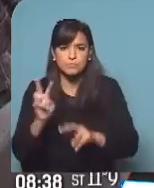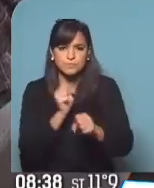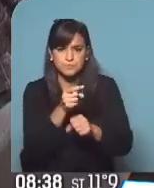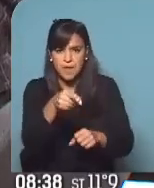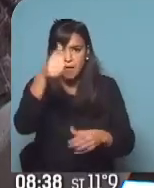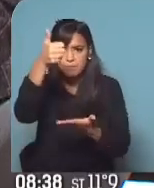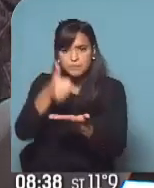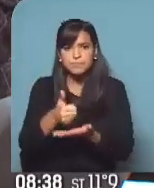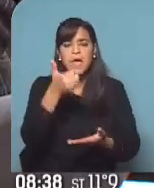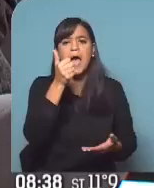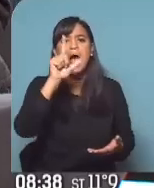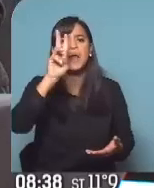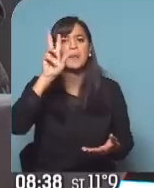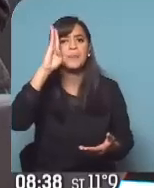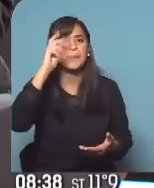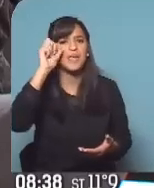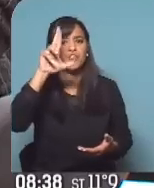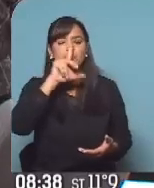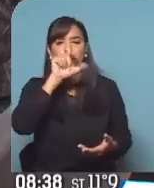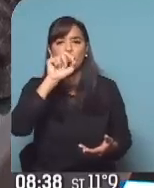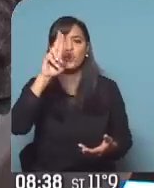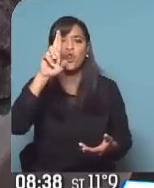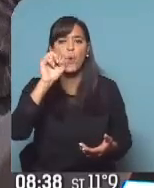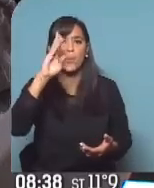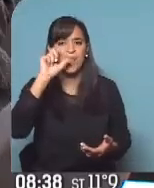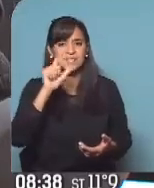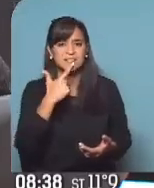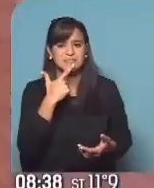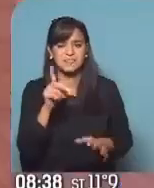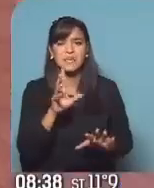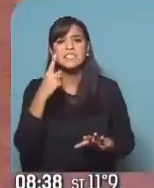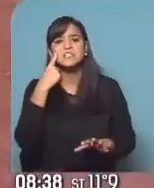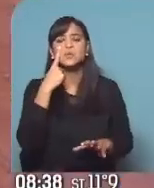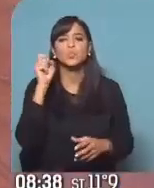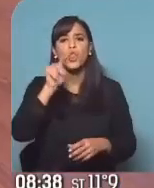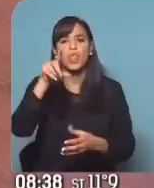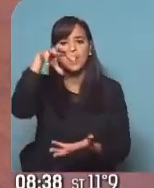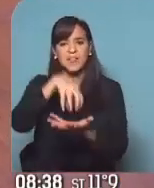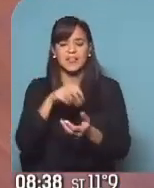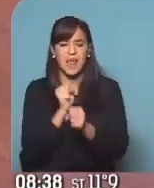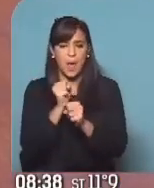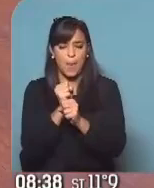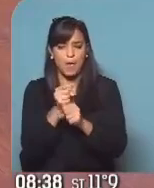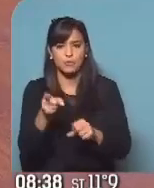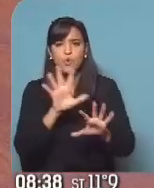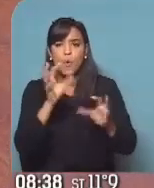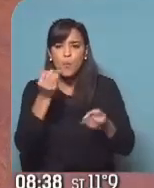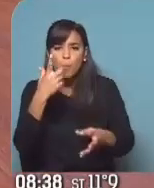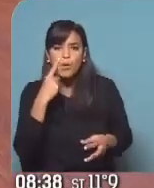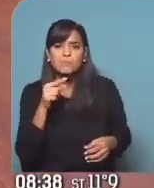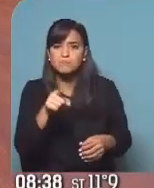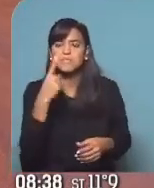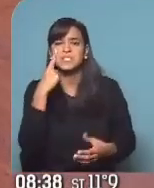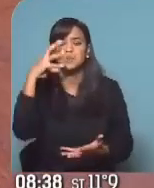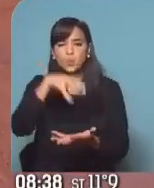nosotros alberto robles que forma parte del instituto el mundo del trabajo cómo le va buenos días bueno como instituto además